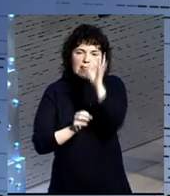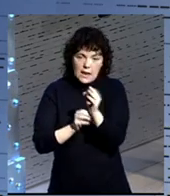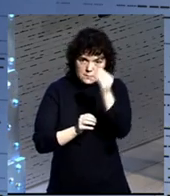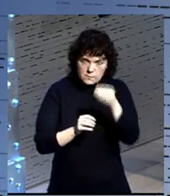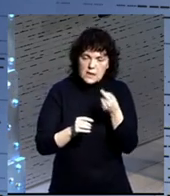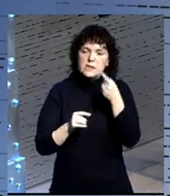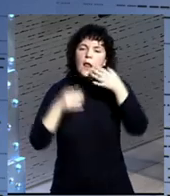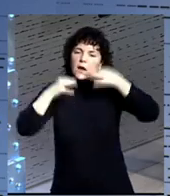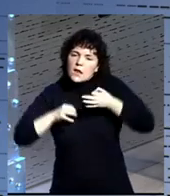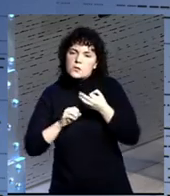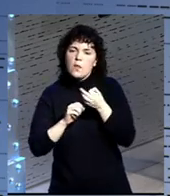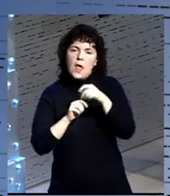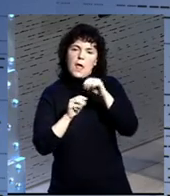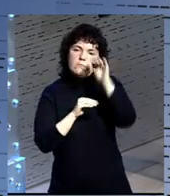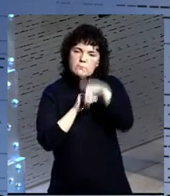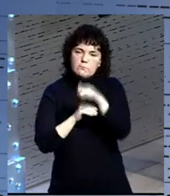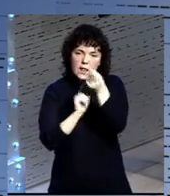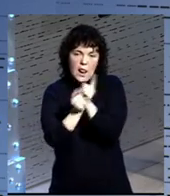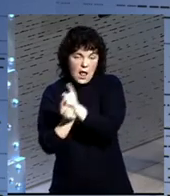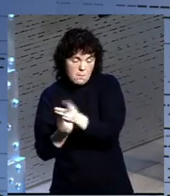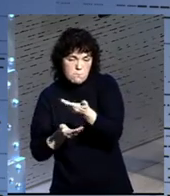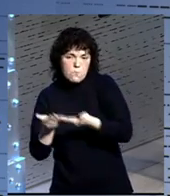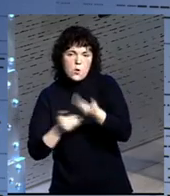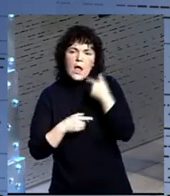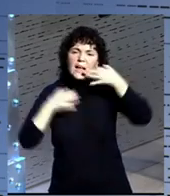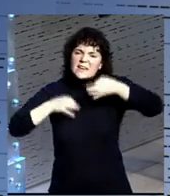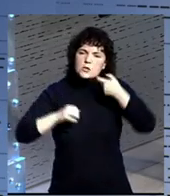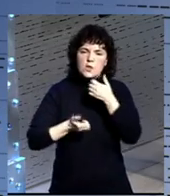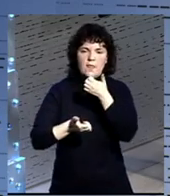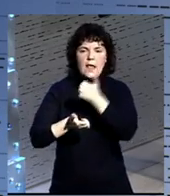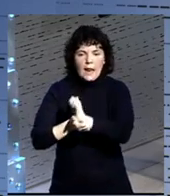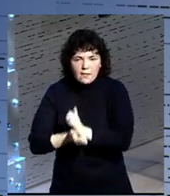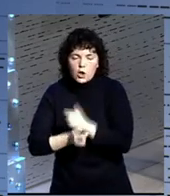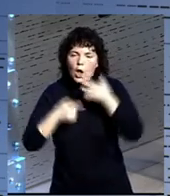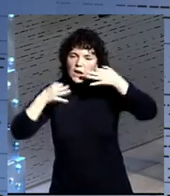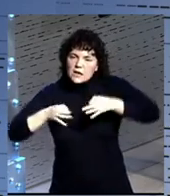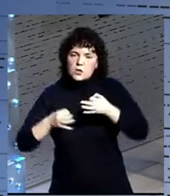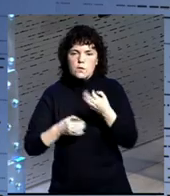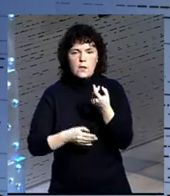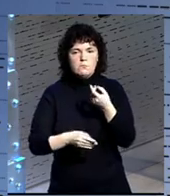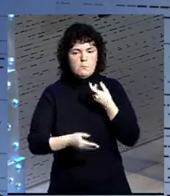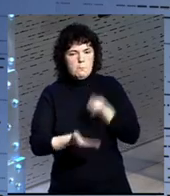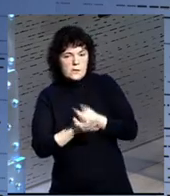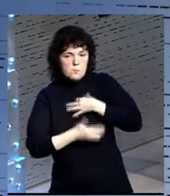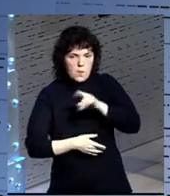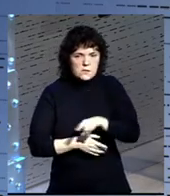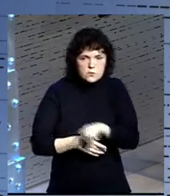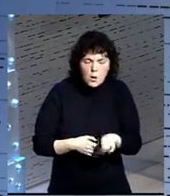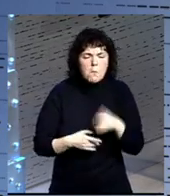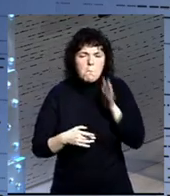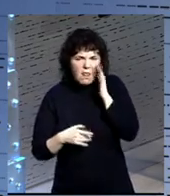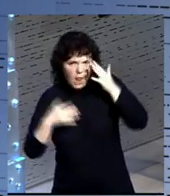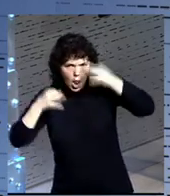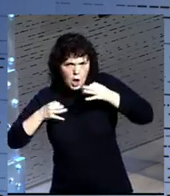tipos de cambio, riesgos de crédito, riesgos de solvencia, parece obvio, pero también